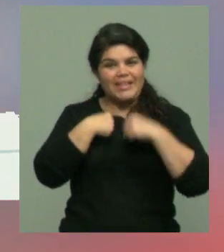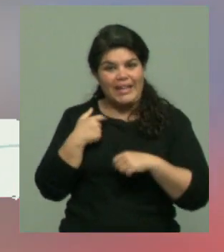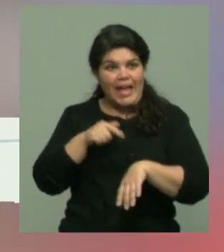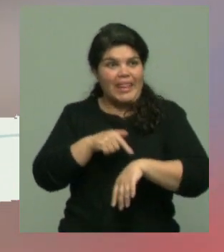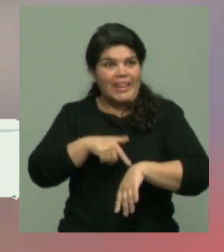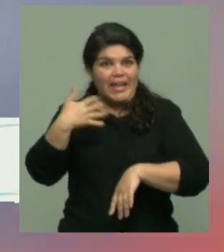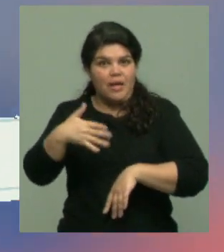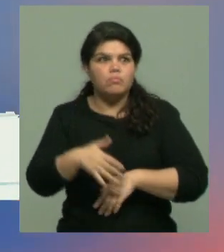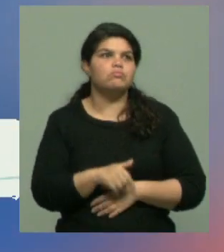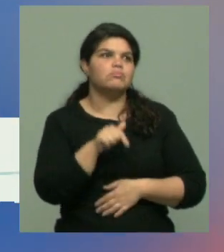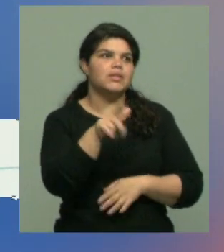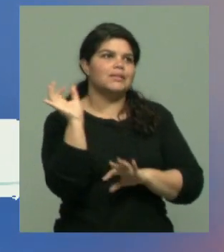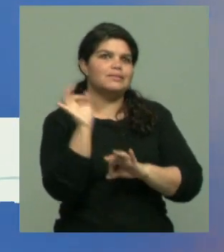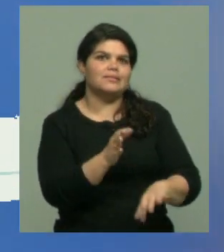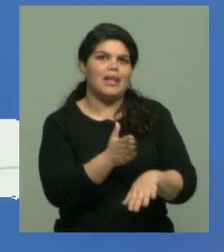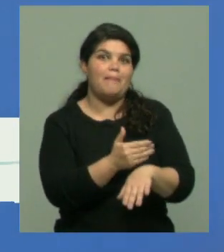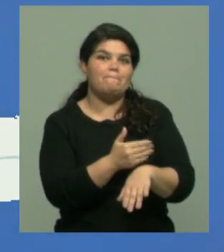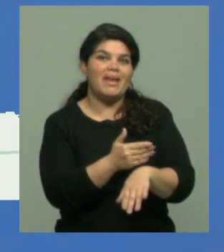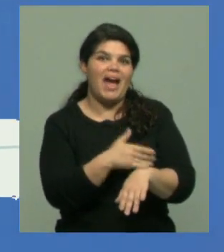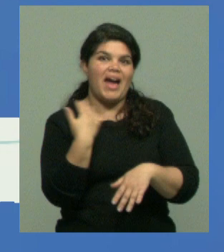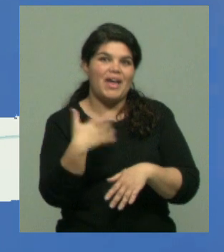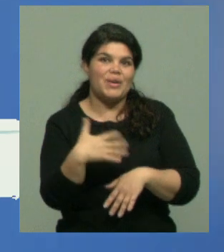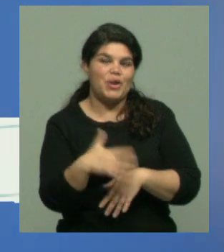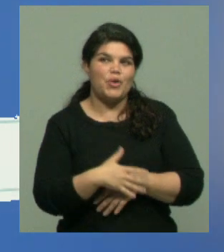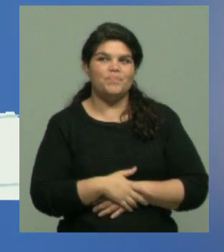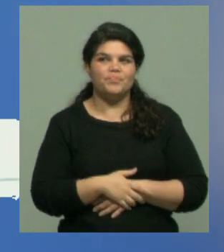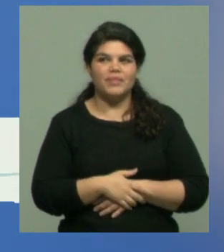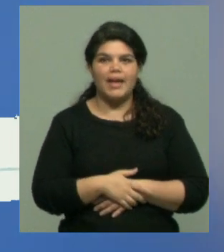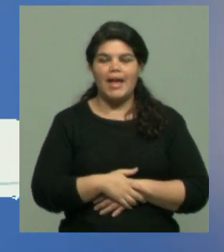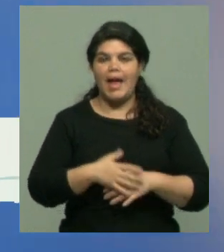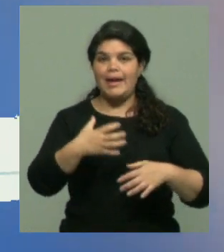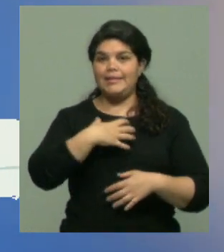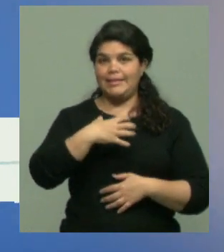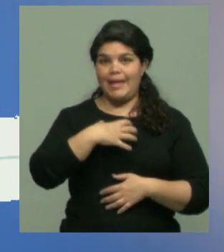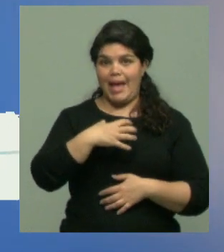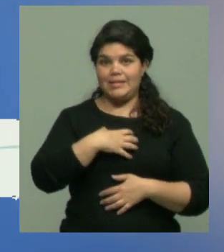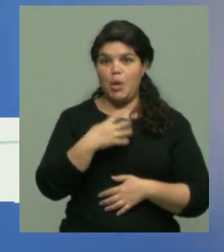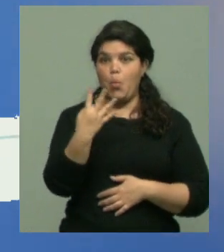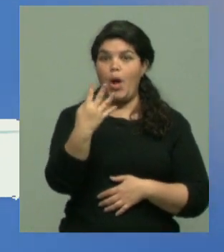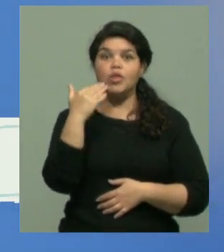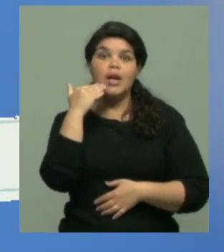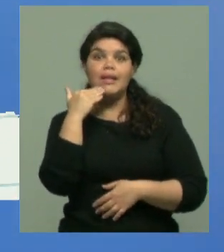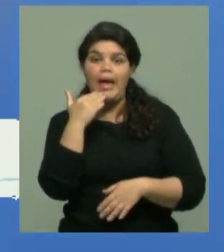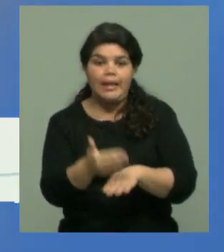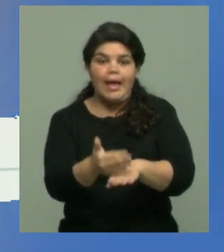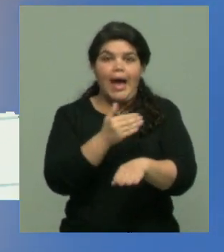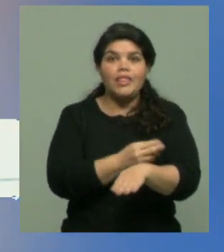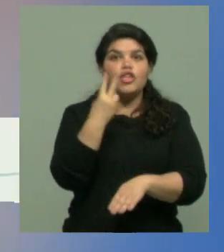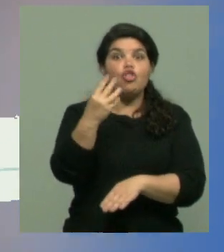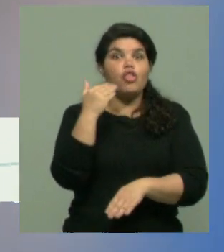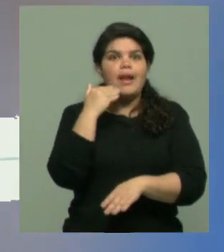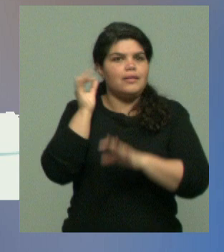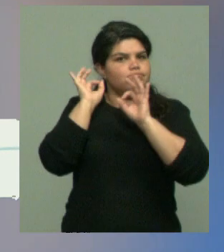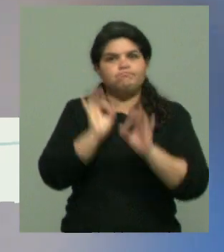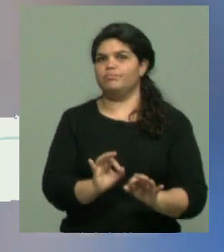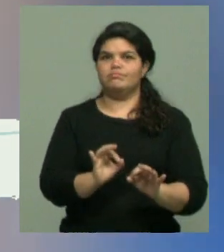Él llega muy temprano. Ah, muy bien. Muy temprano. Las clases a lo mejor empiezan a las 4 de la tarde, a las 2 ya está en el club. Ah, muy bien. La perseverancia.